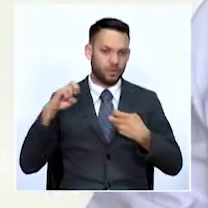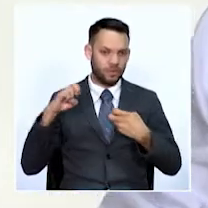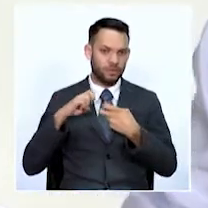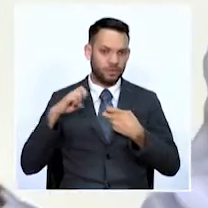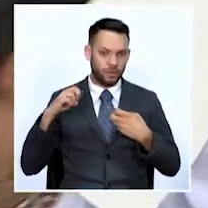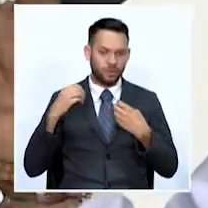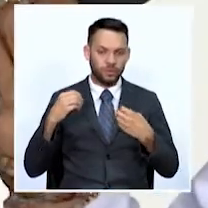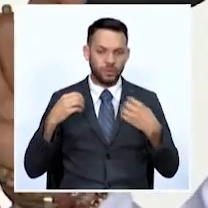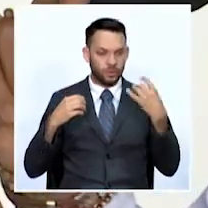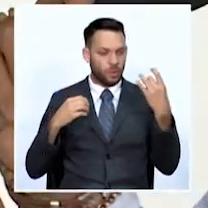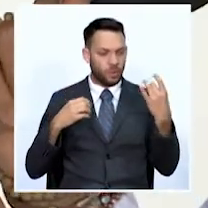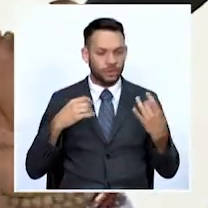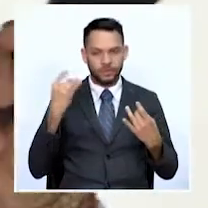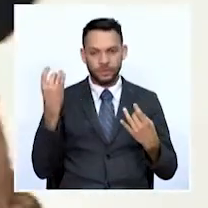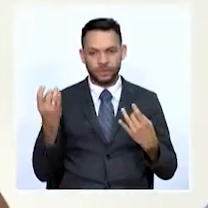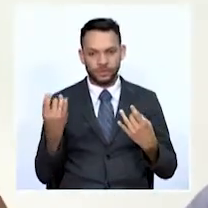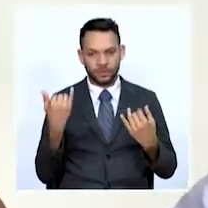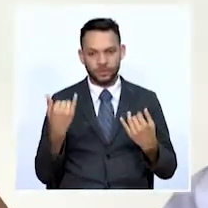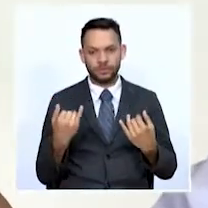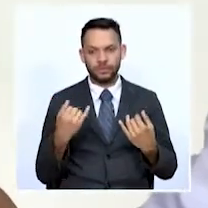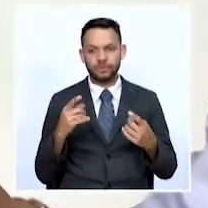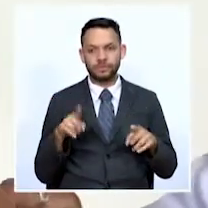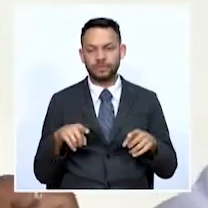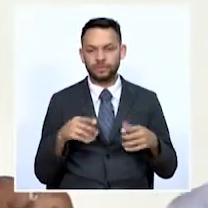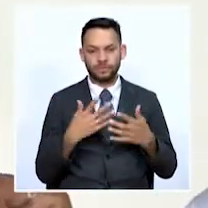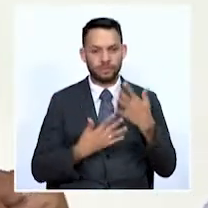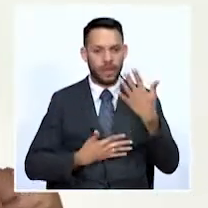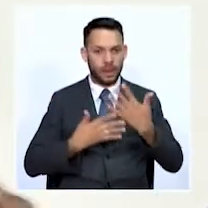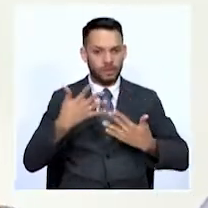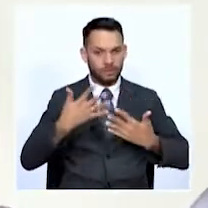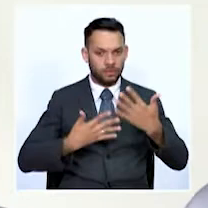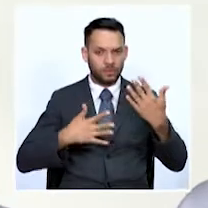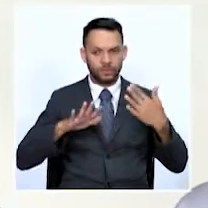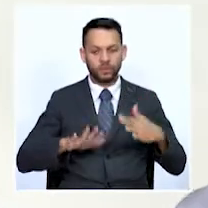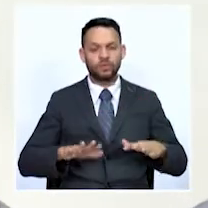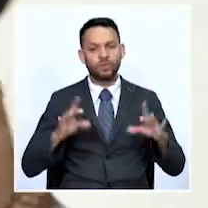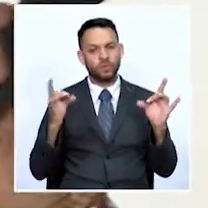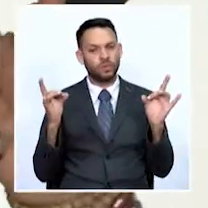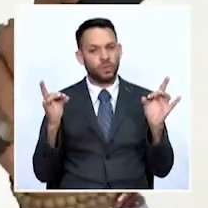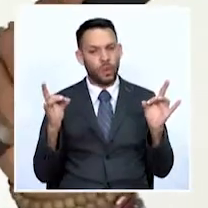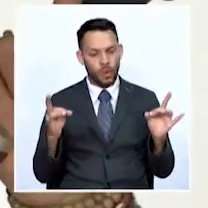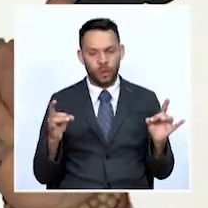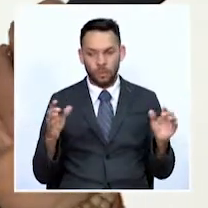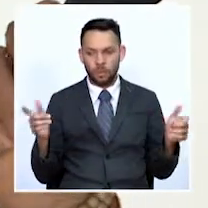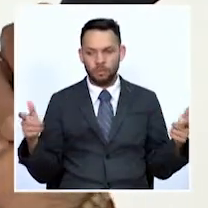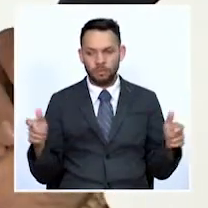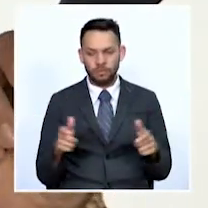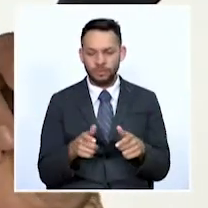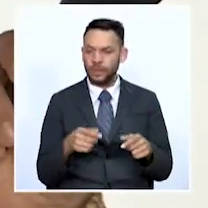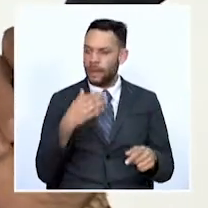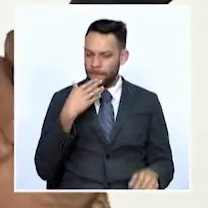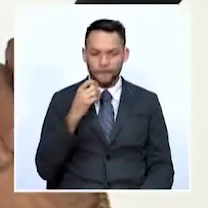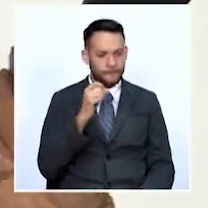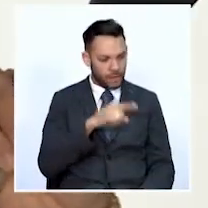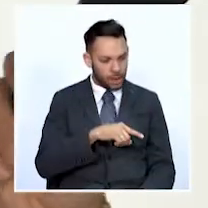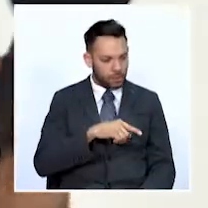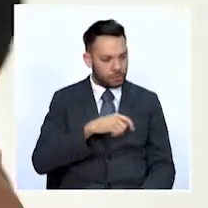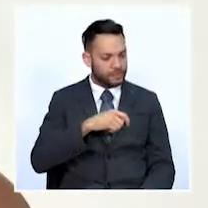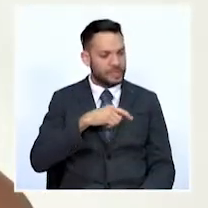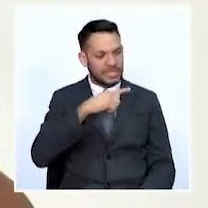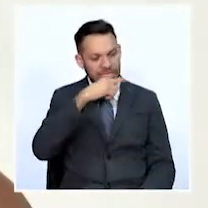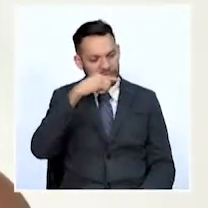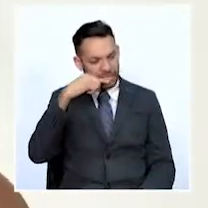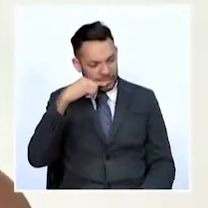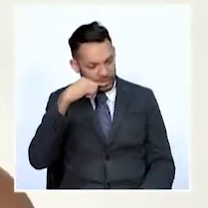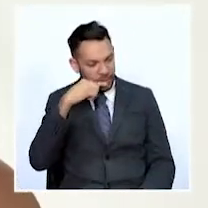brazo izquierdo. ¿Y en el derecho qué sientes? Pues también siento dolor, pero muy poco. ¿Te dificulta peinarte? ¿Te dificulta cepillar los